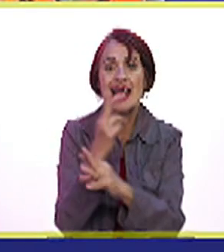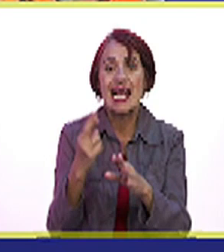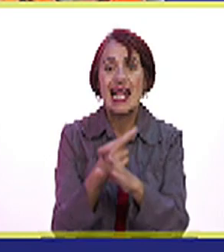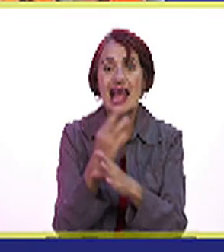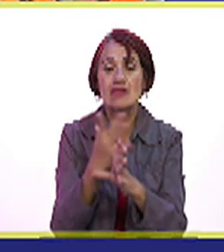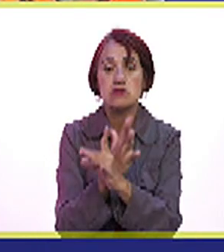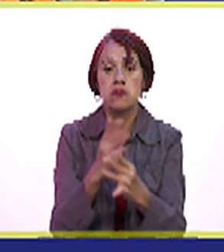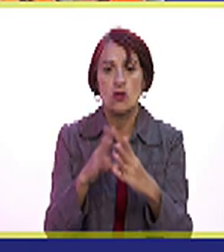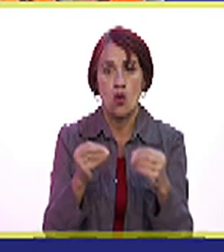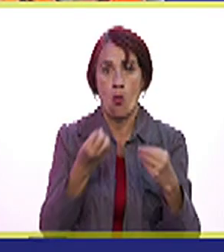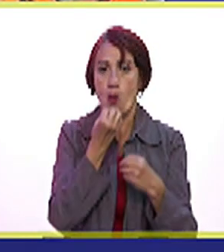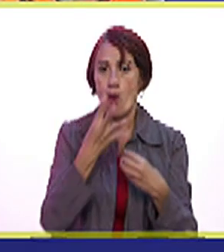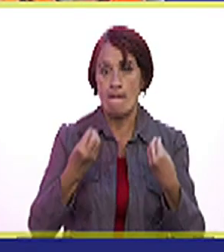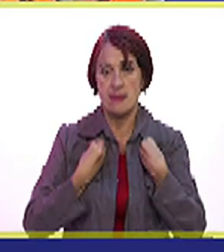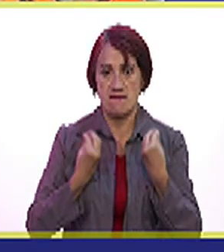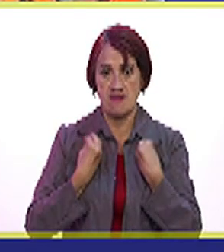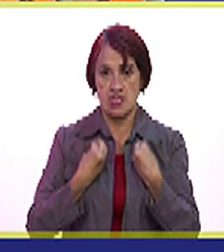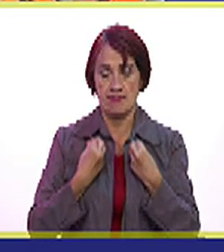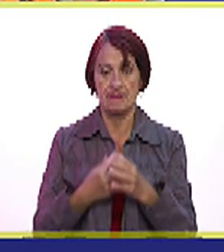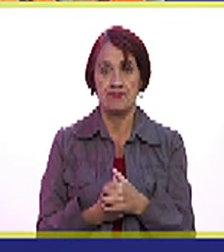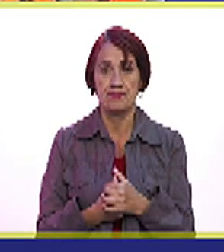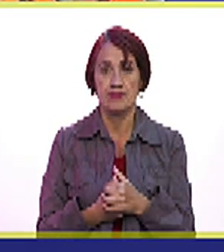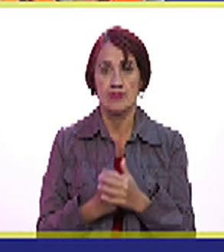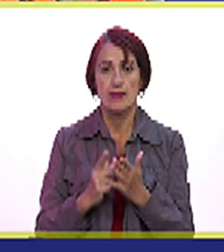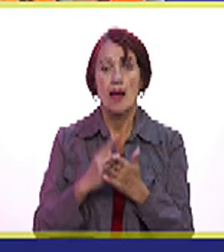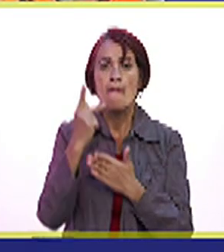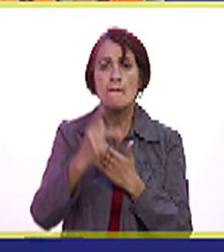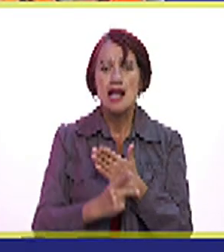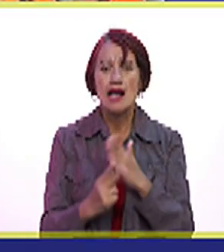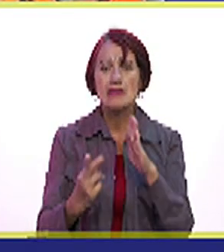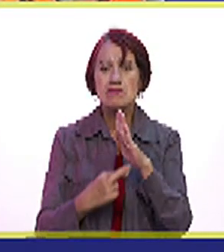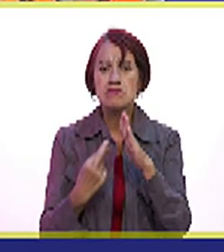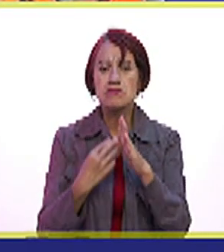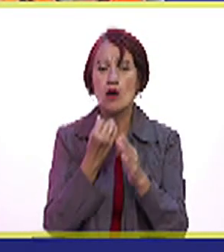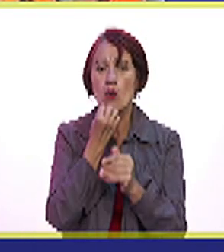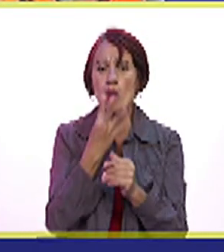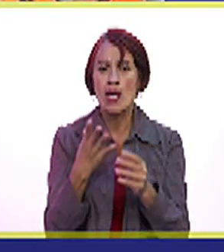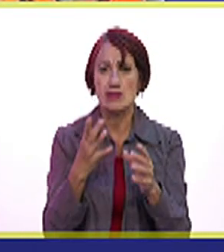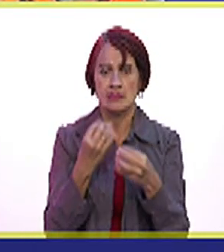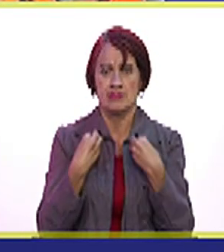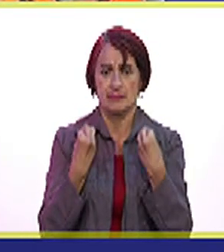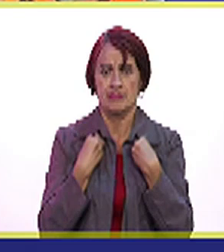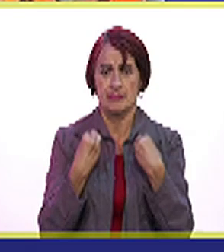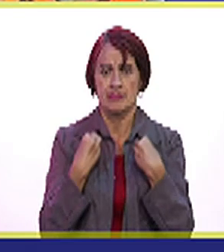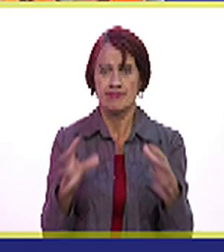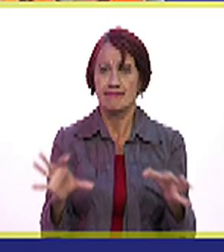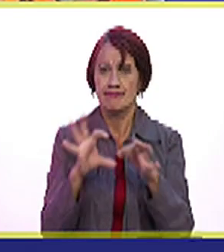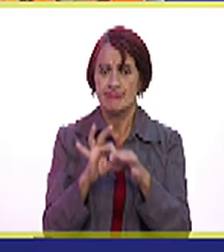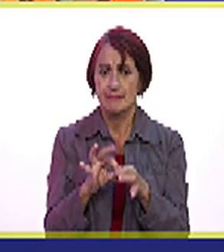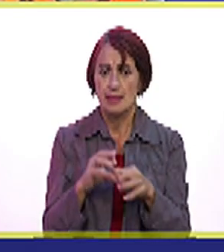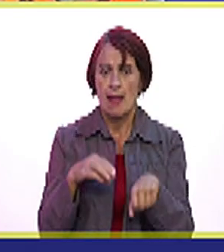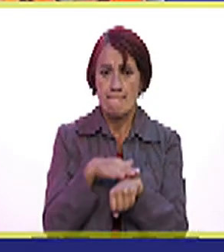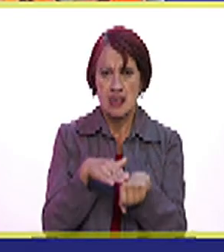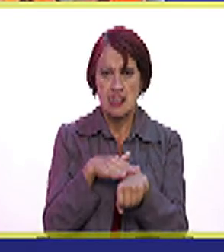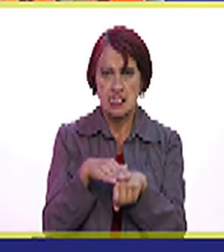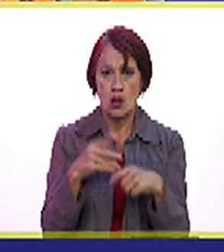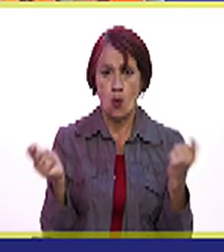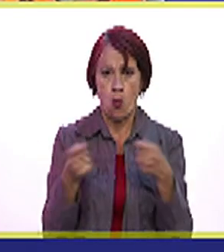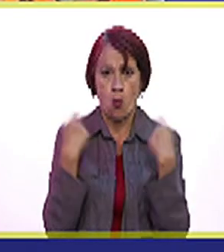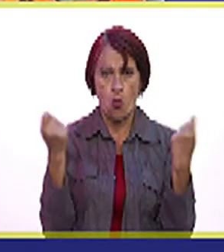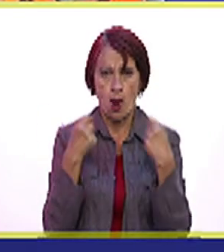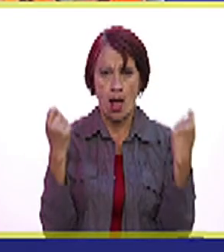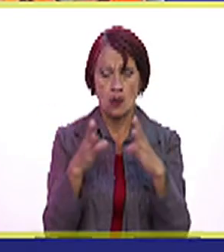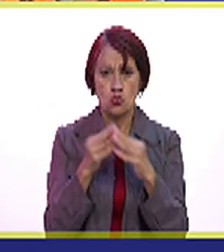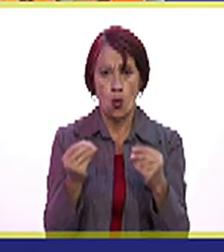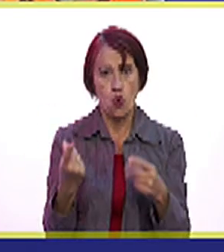Vivir. ¿Qué es el Plan Nacional de Recreación para el Buen Vivir? Es un espacio de articulación donde los ministerios del Poder Popular y